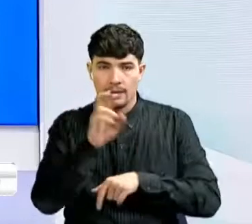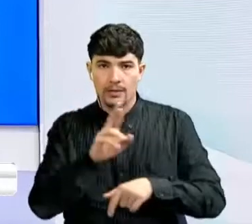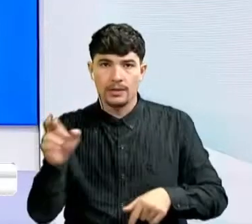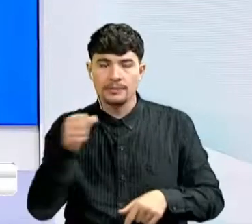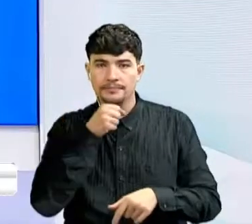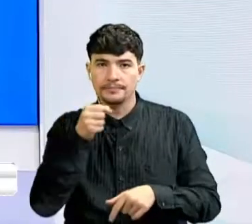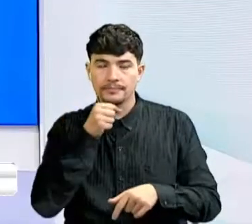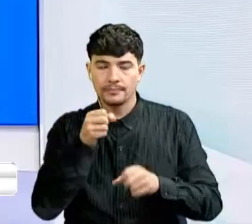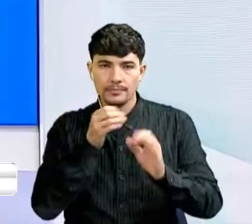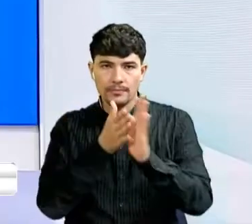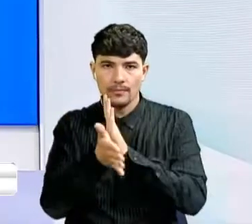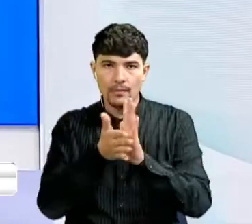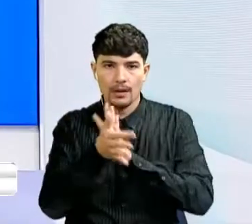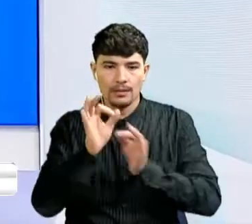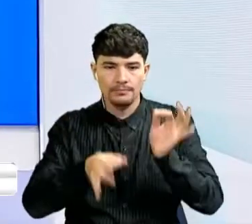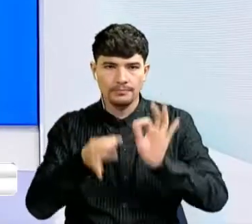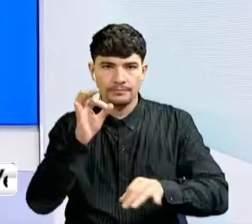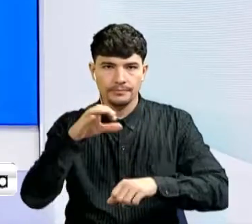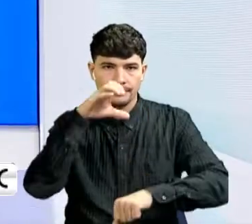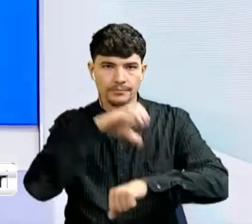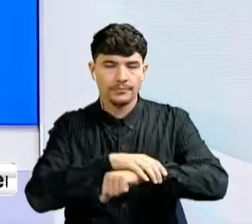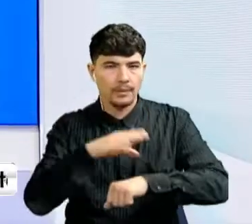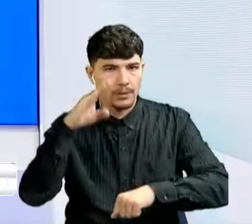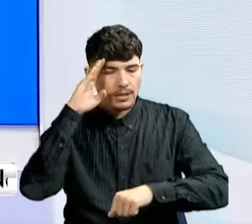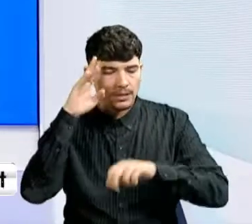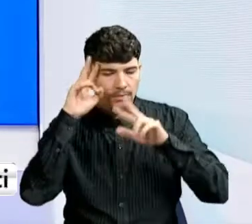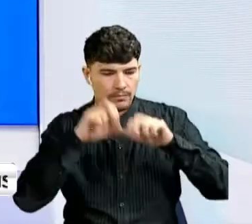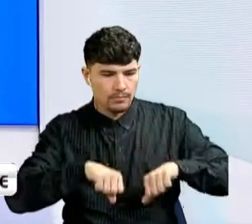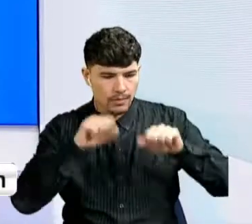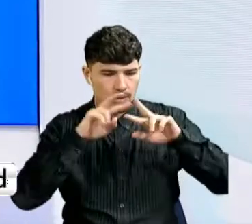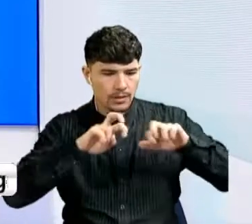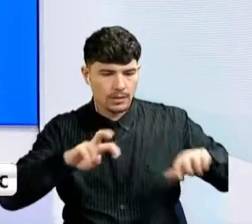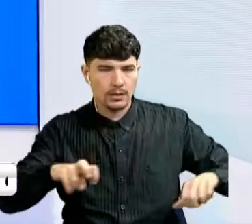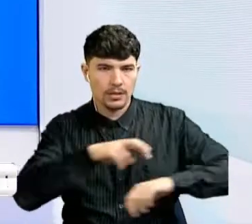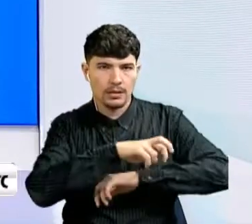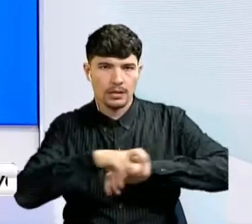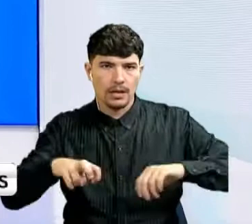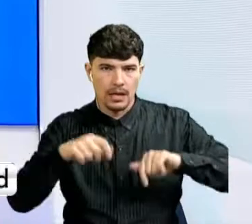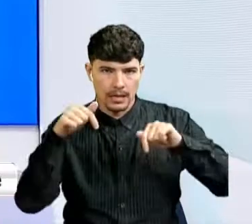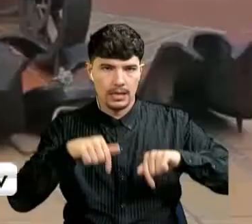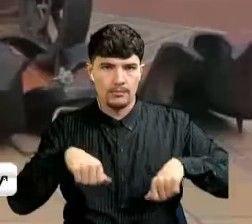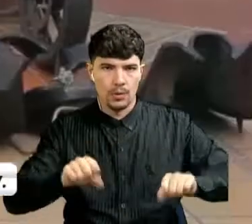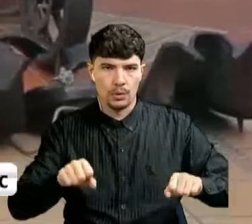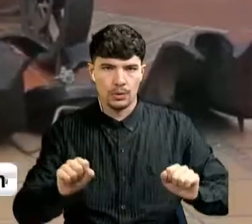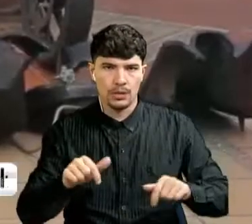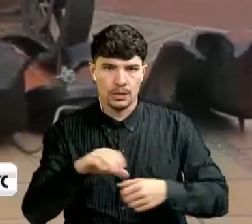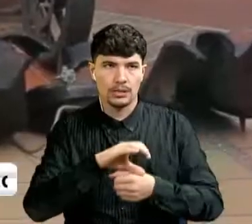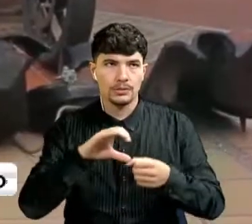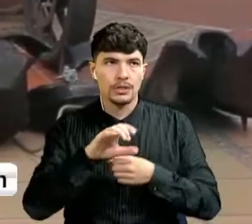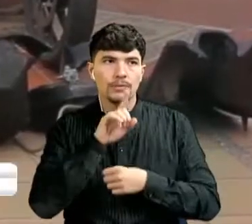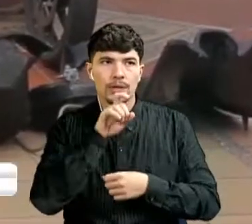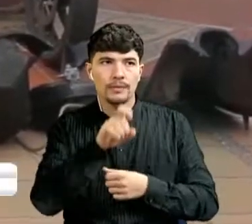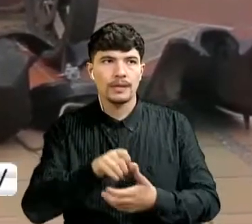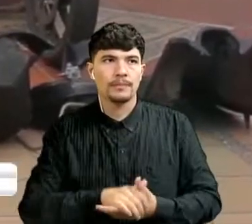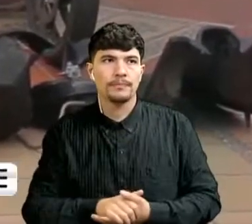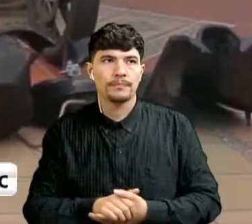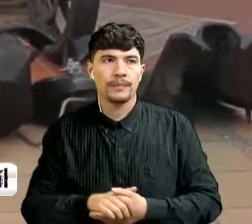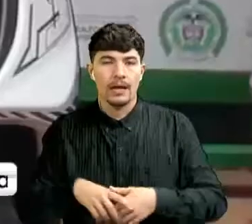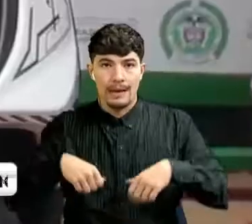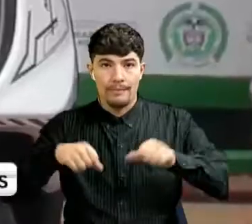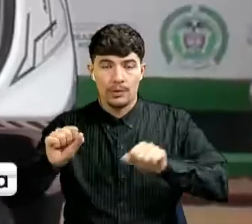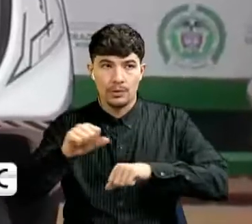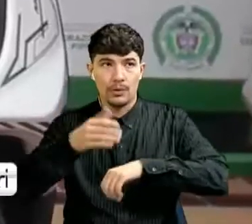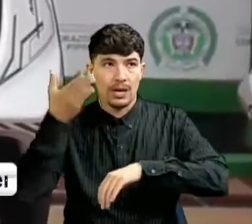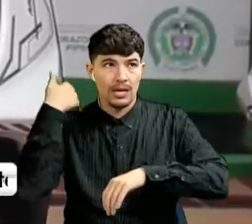información judicial con operativos que lleva a cabo la policía para la recuperación de motos en la ciudad las motocicletas robadas fueron